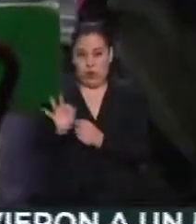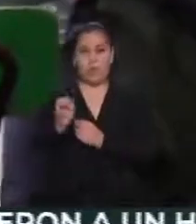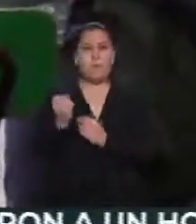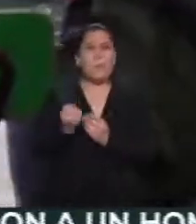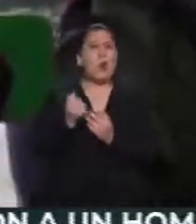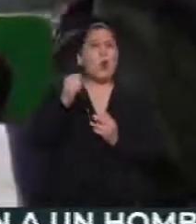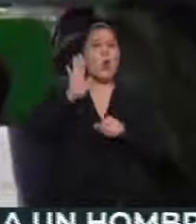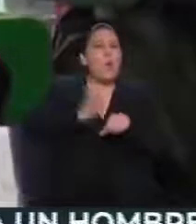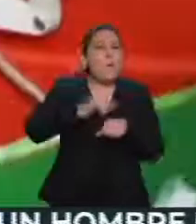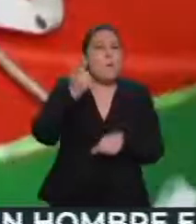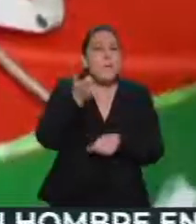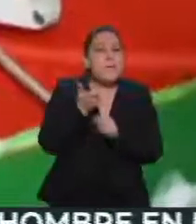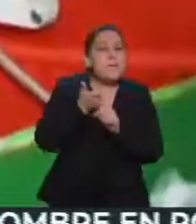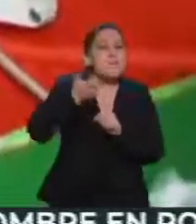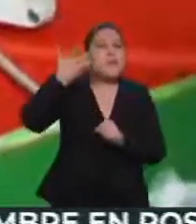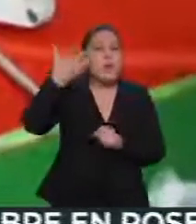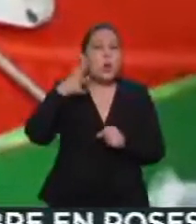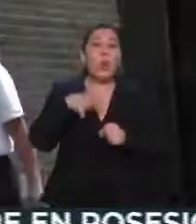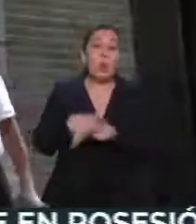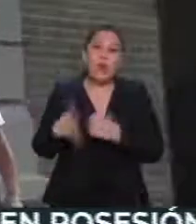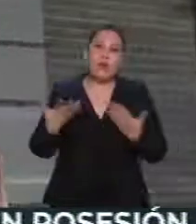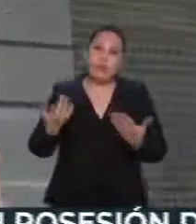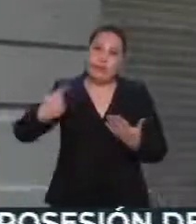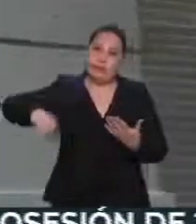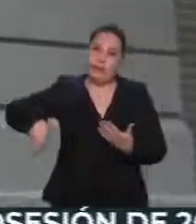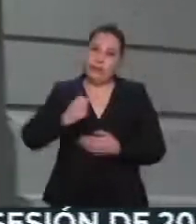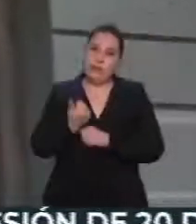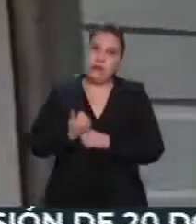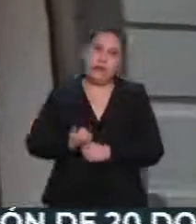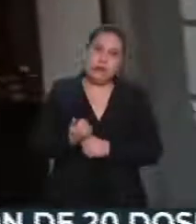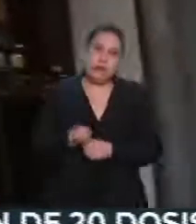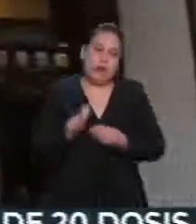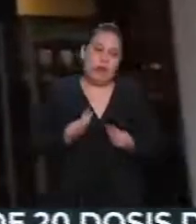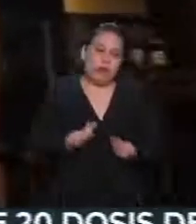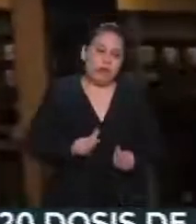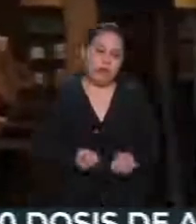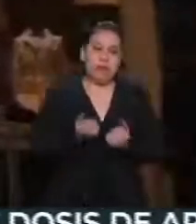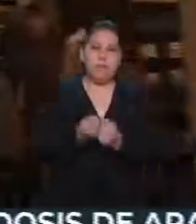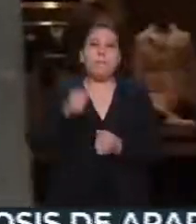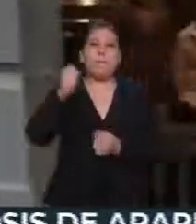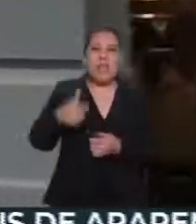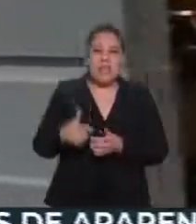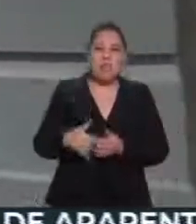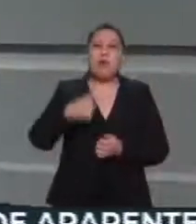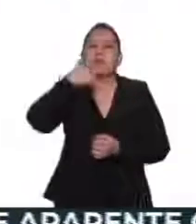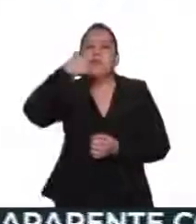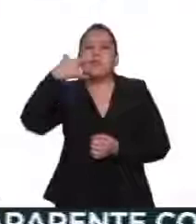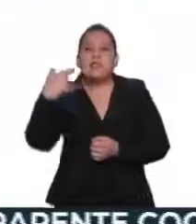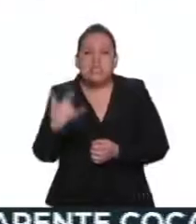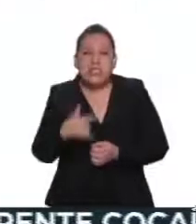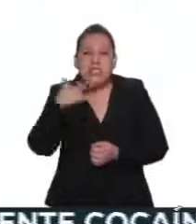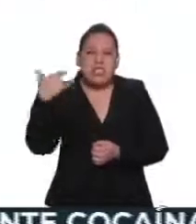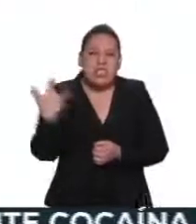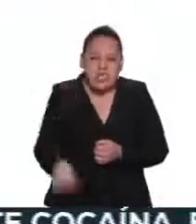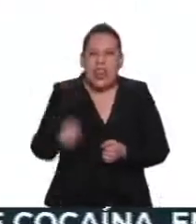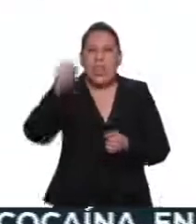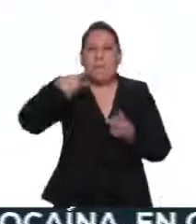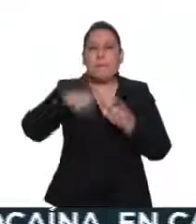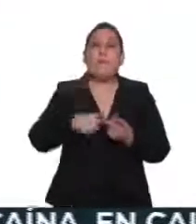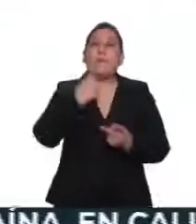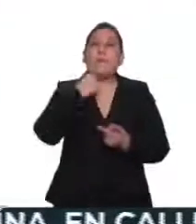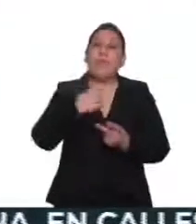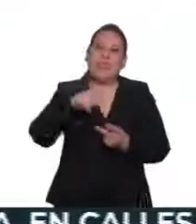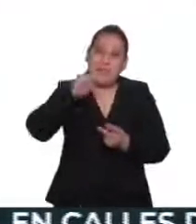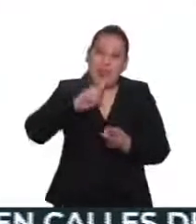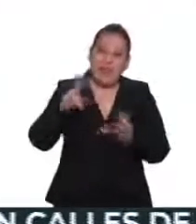más? Bueno, los que sufrimos somos los que los compramos y los productos que se encarecieron son el chile serrano, el aguacate, el jitomate, el tomate verde y